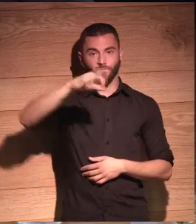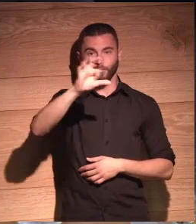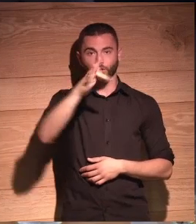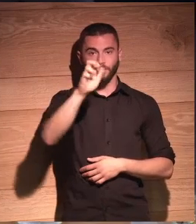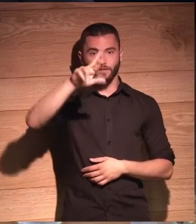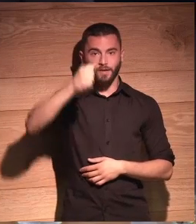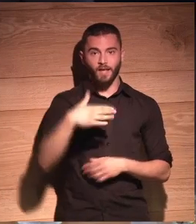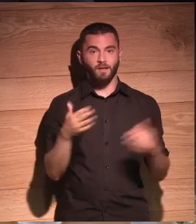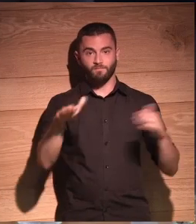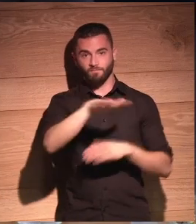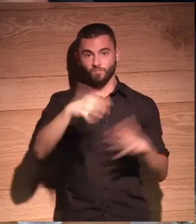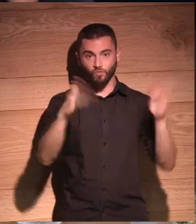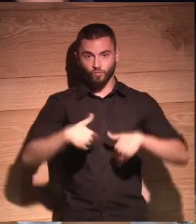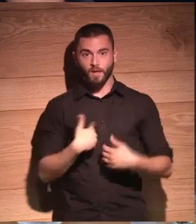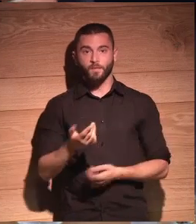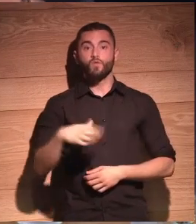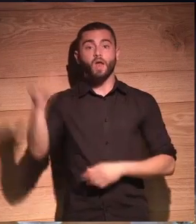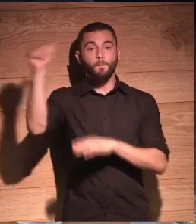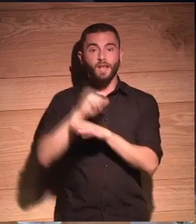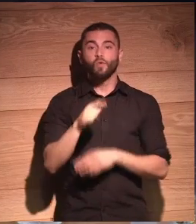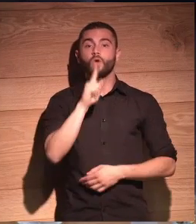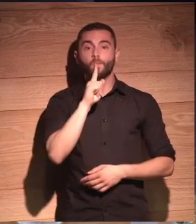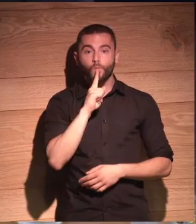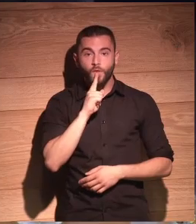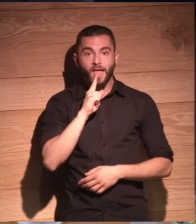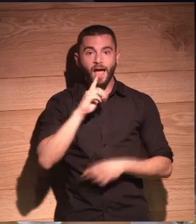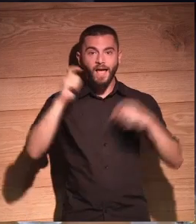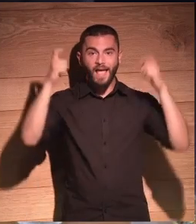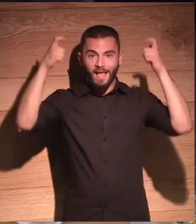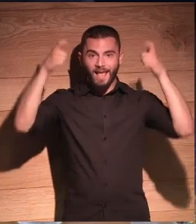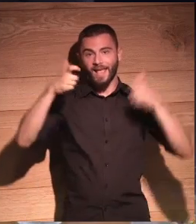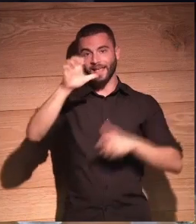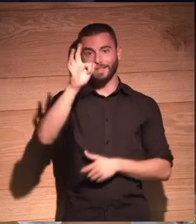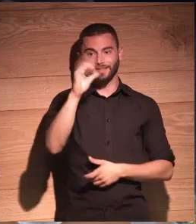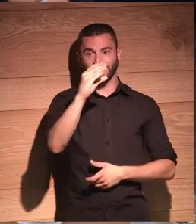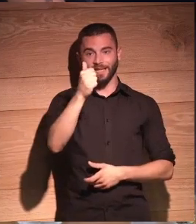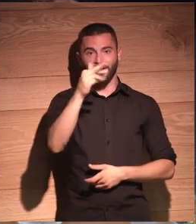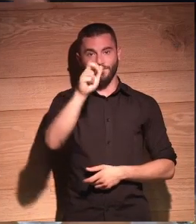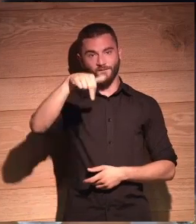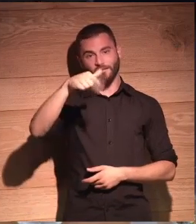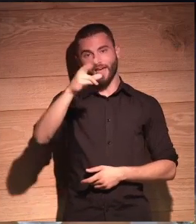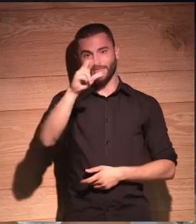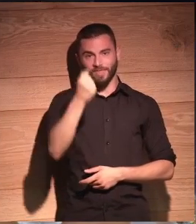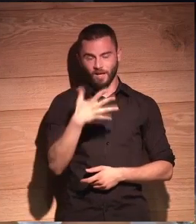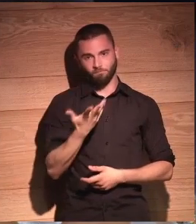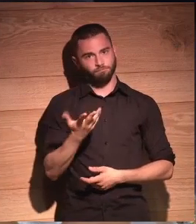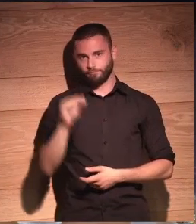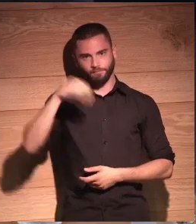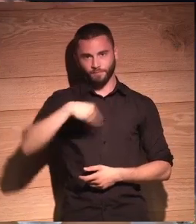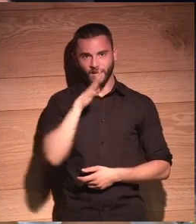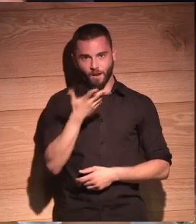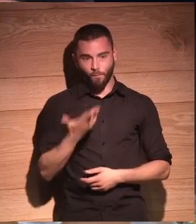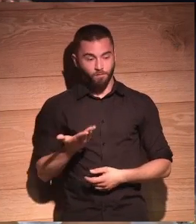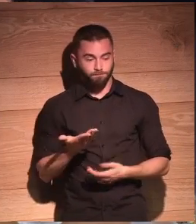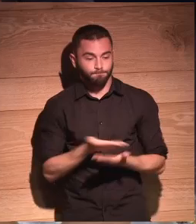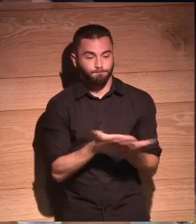una película muda poner a los astronautas con la escafandra era bastante penoso porque no podían transmitir absolutamente nada. Entonces